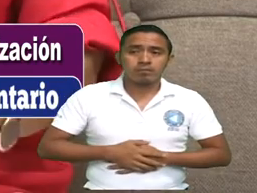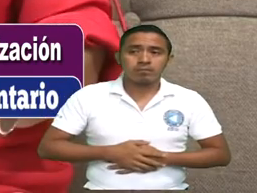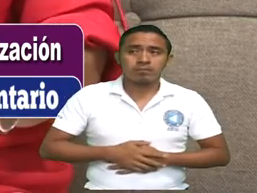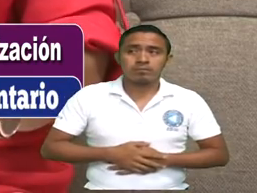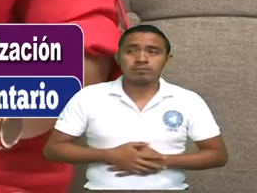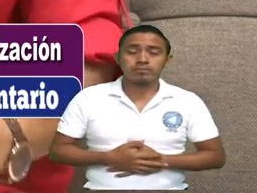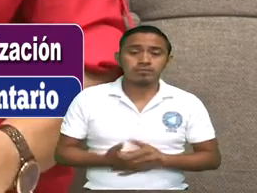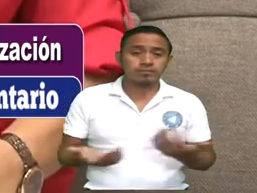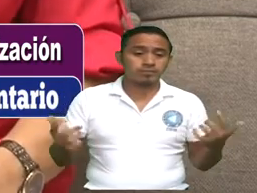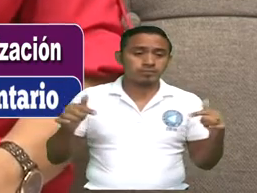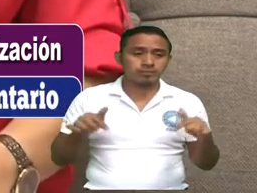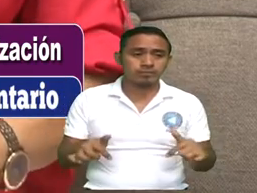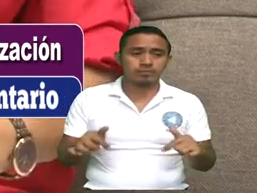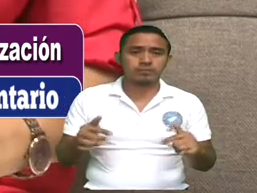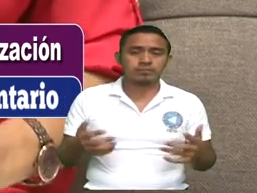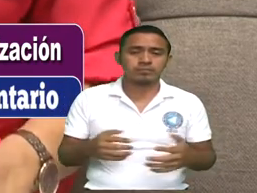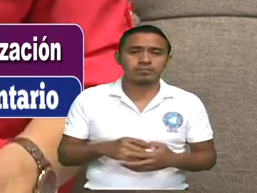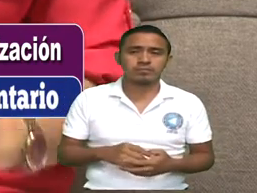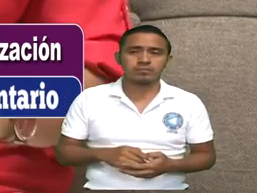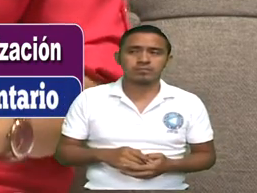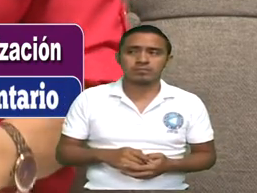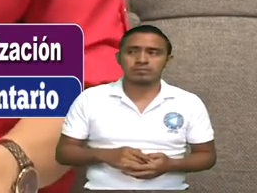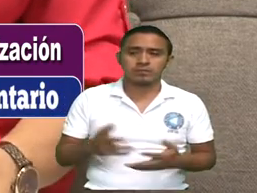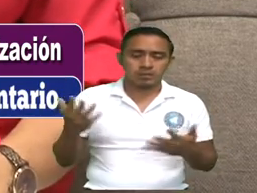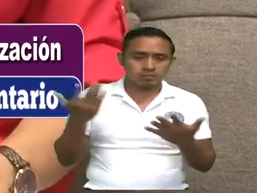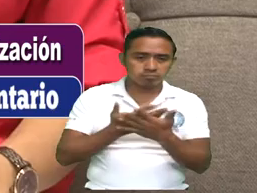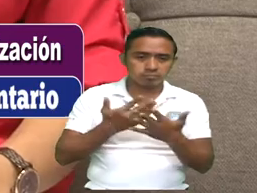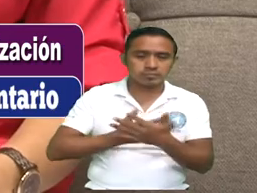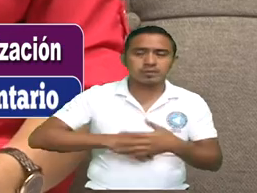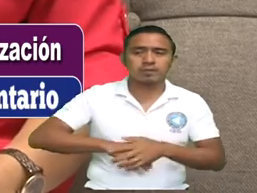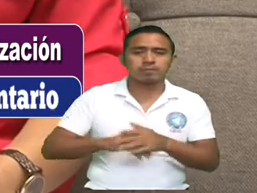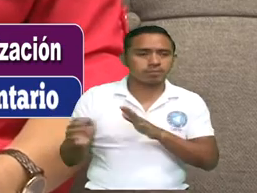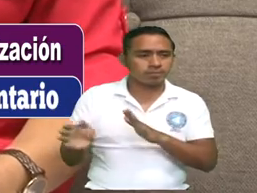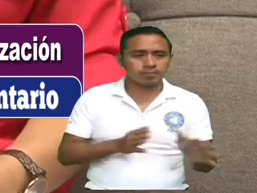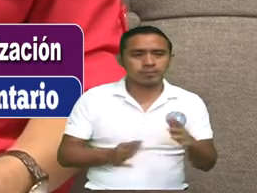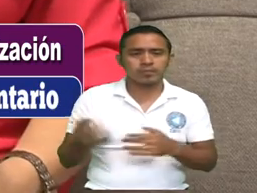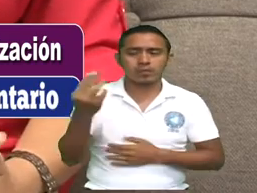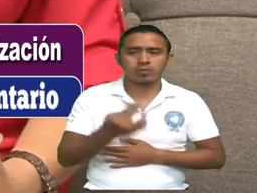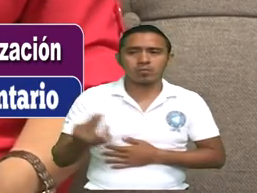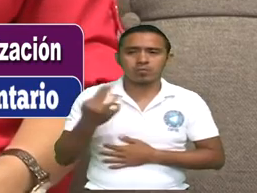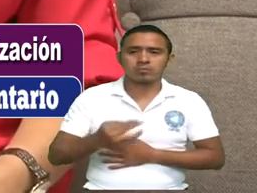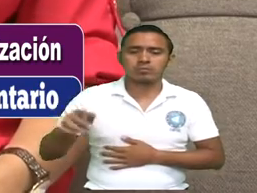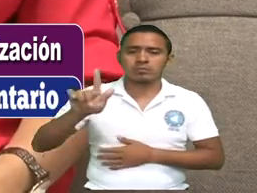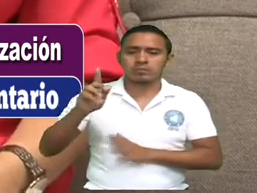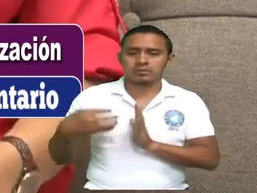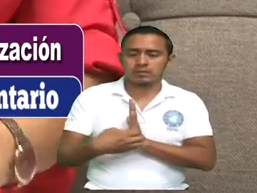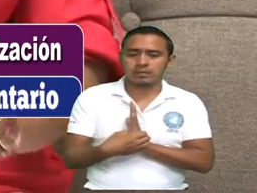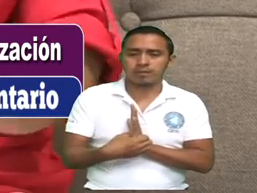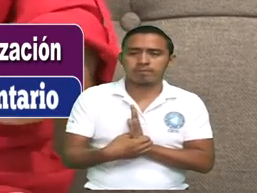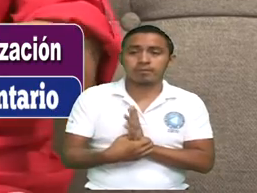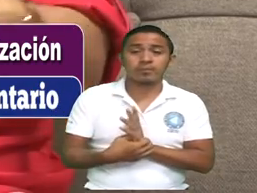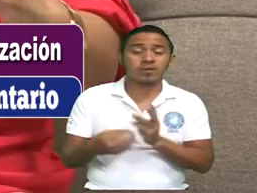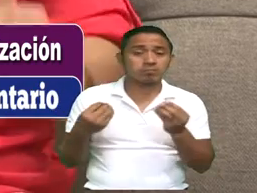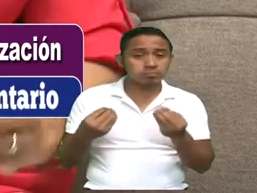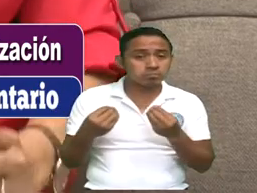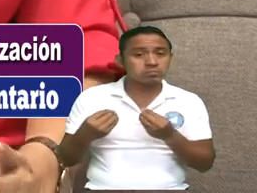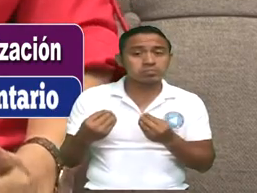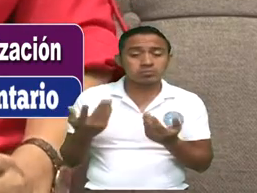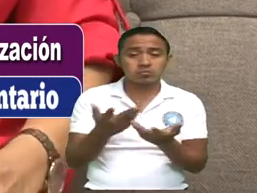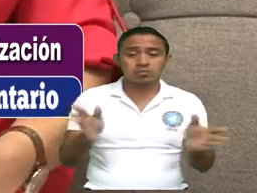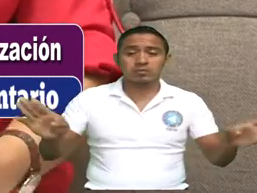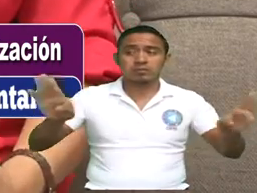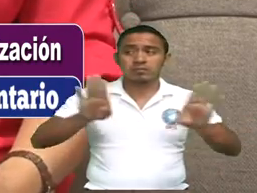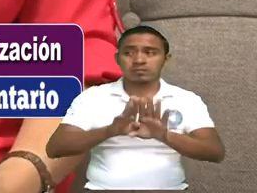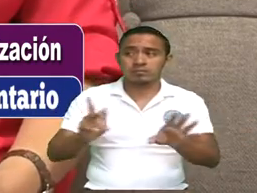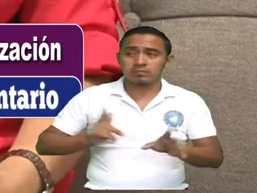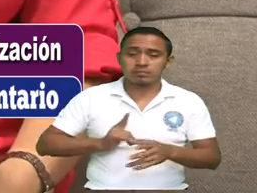ahora nuestros docentes están preparados y por otro lado está el uso de las tecnologías. Casi la mayoría de aulas del país